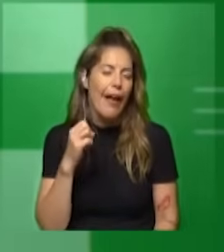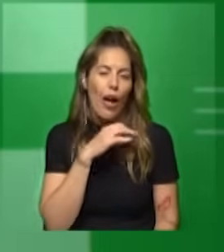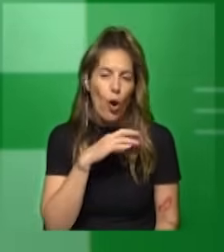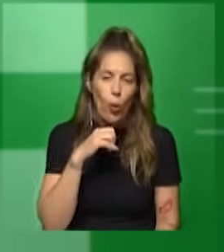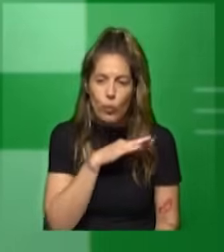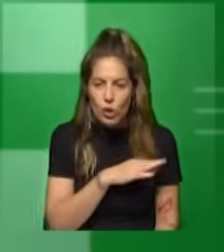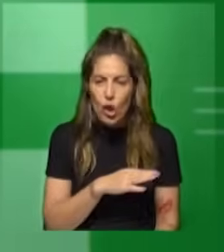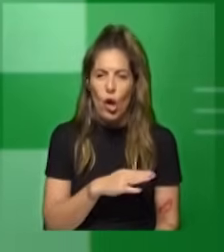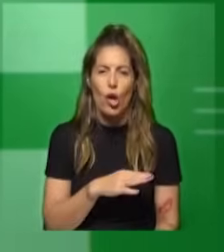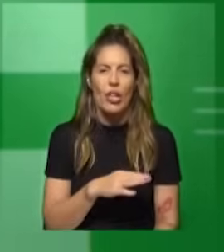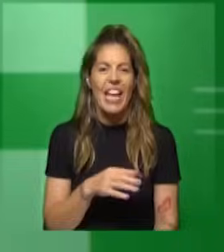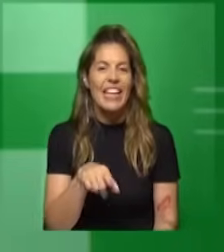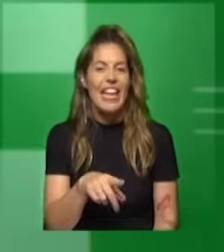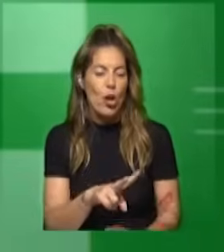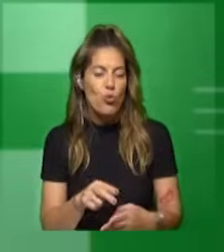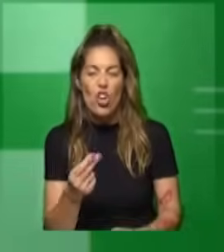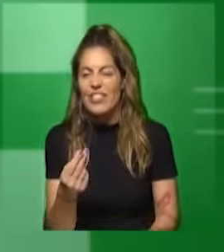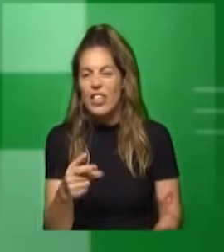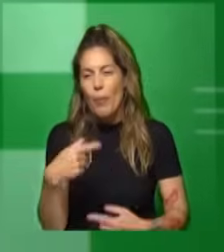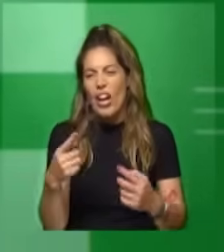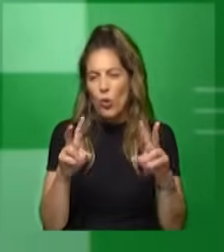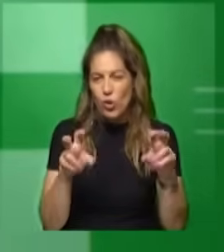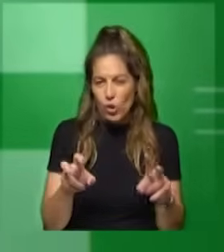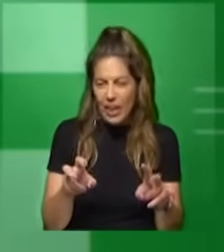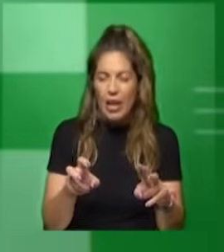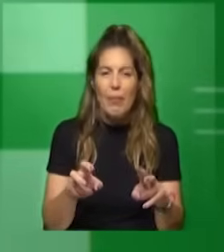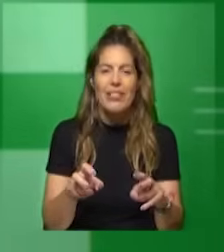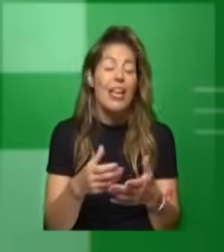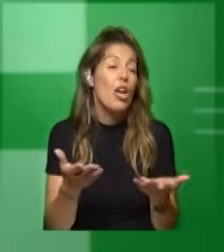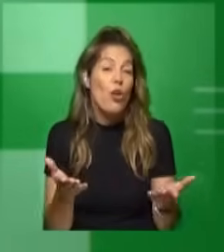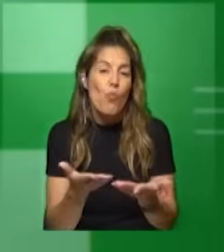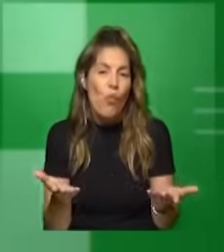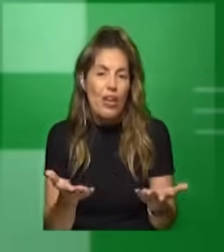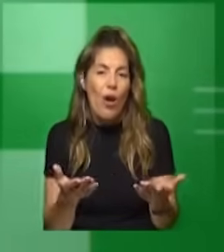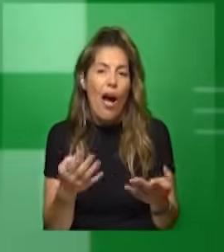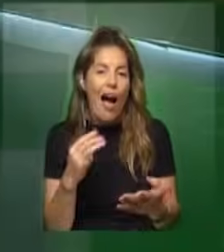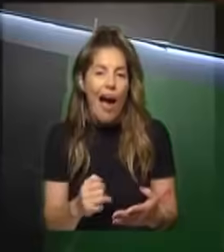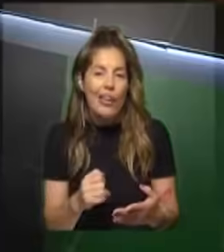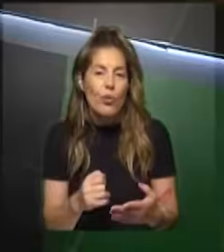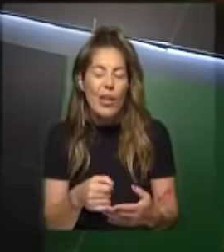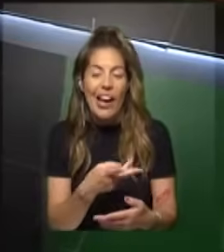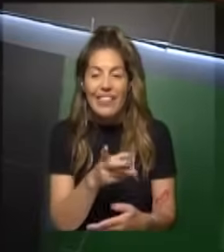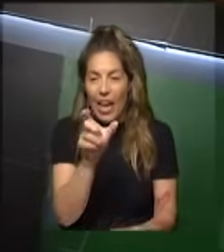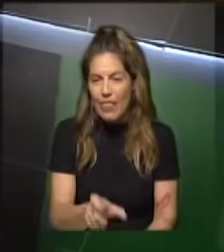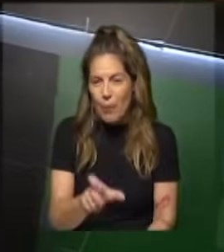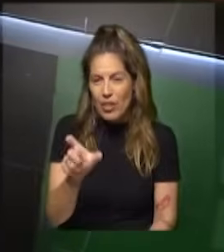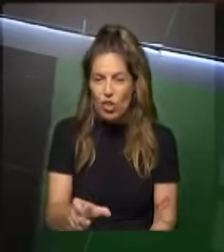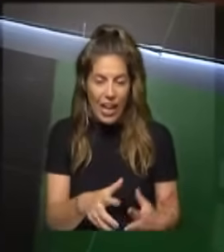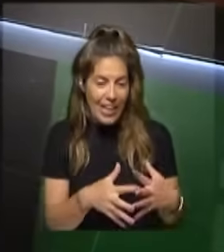y el uso de ese dinero para otros temas. Y bueno, hay una gran población en Estados